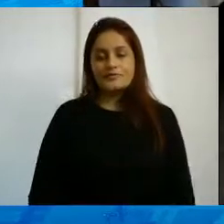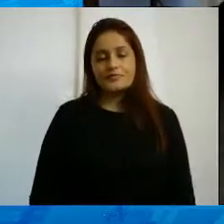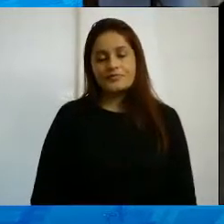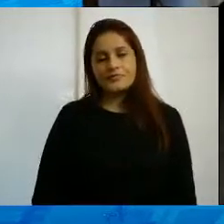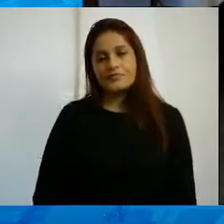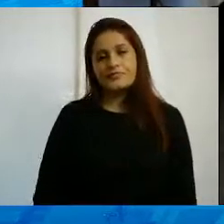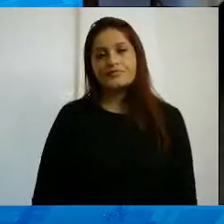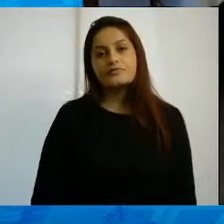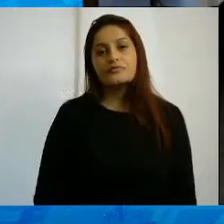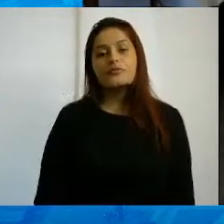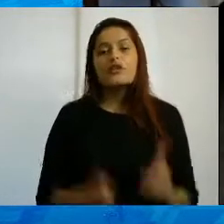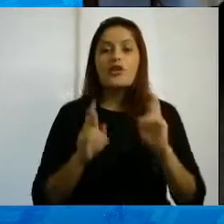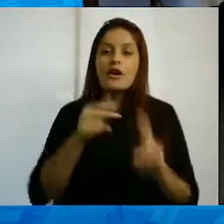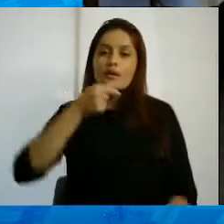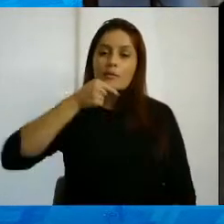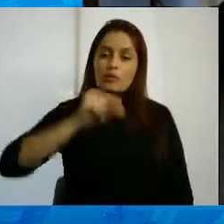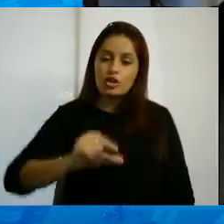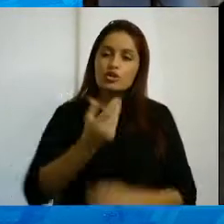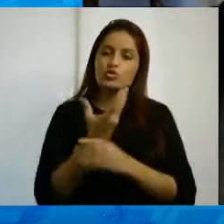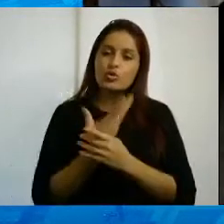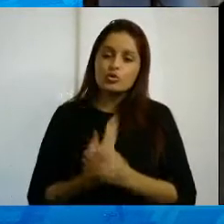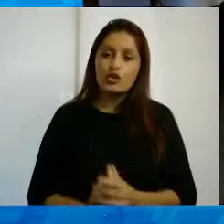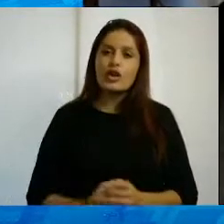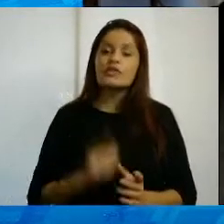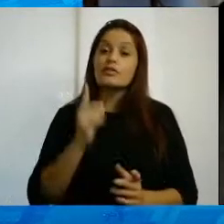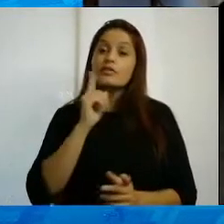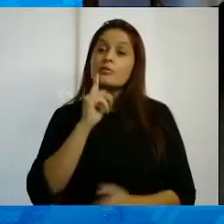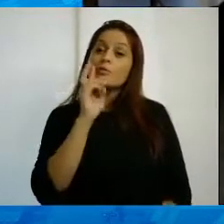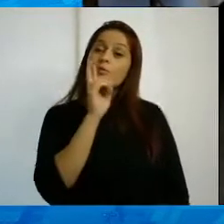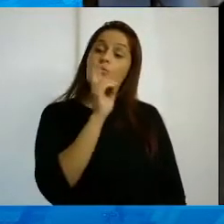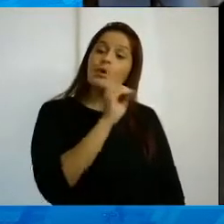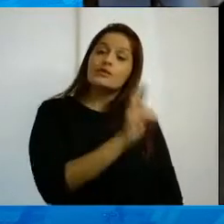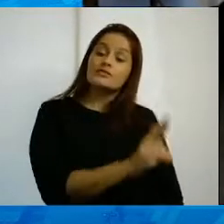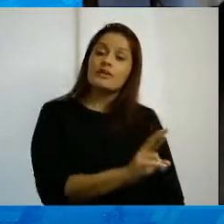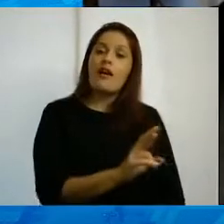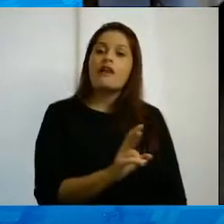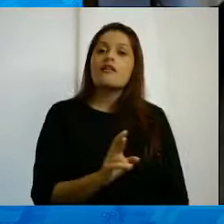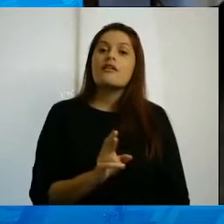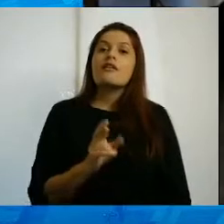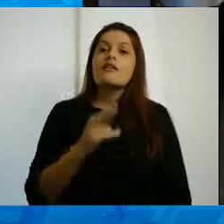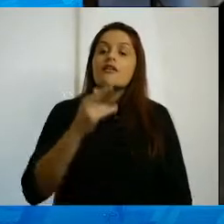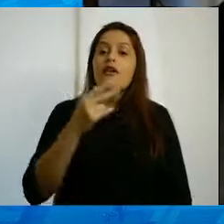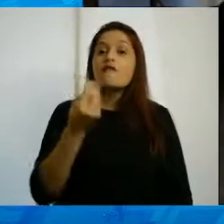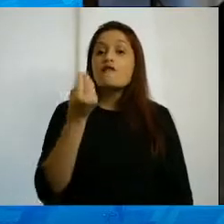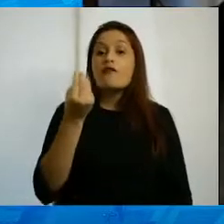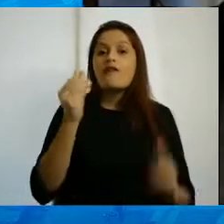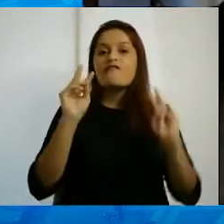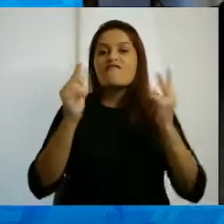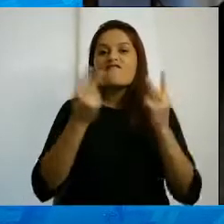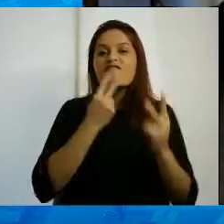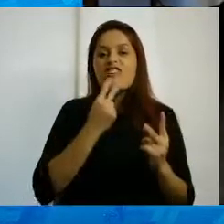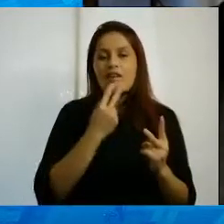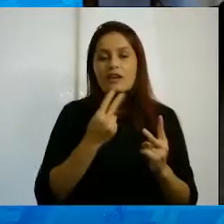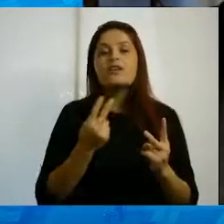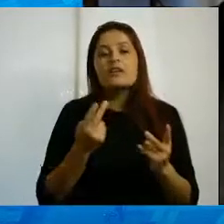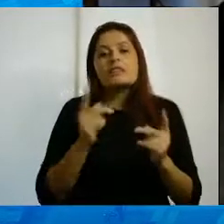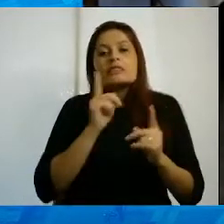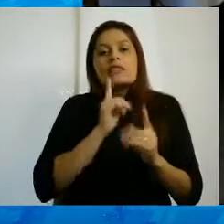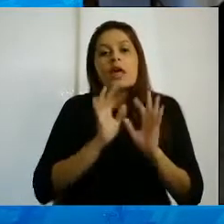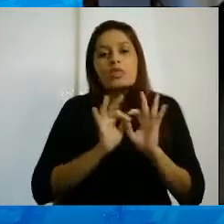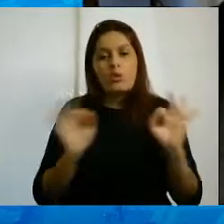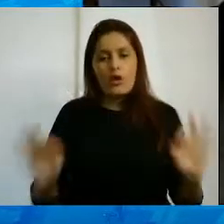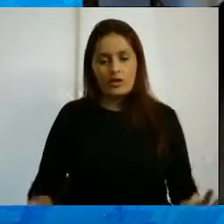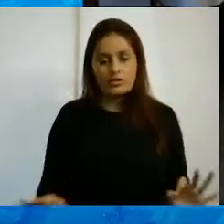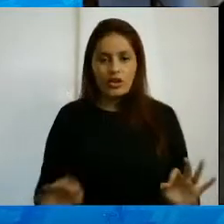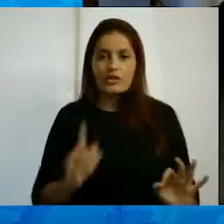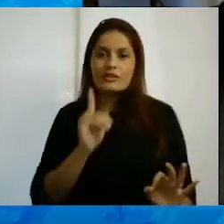queremos que esto se empiece a solucionar, queremos que tengan respuesta también los alumnos, porque el buen vivir también se construye en la educación, porque aquí están